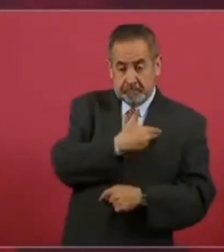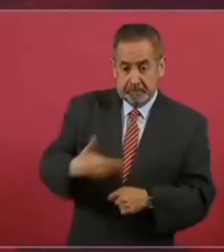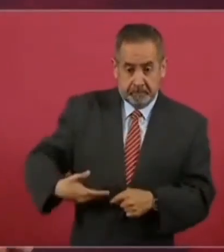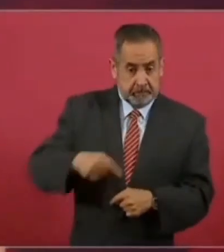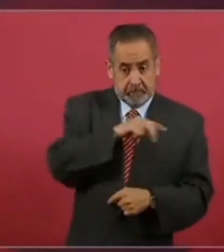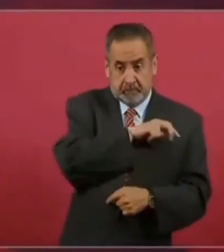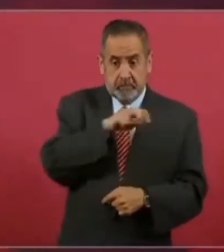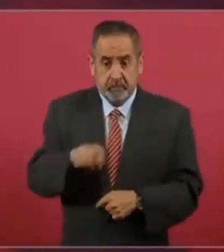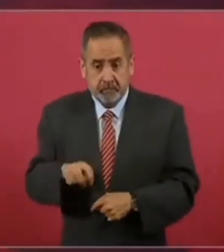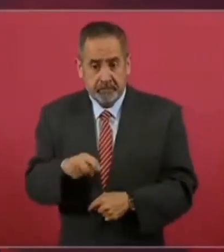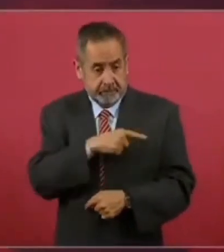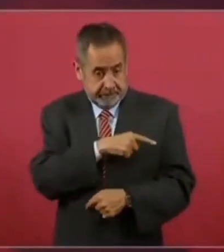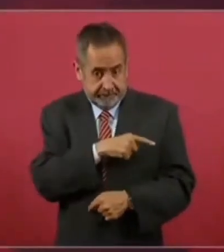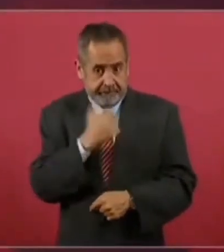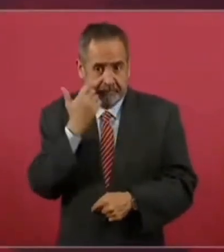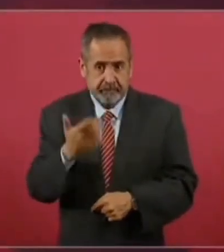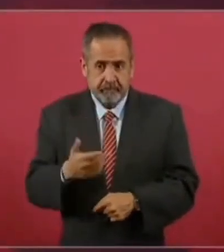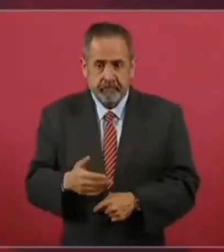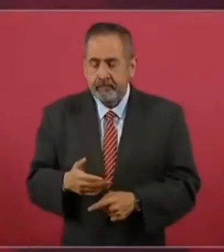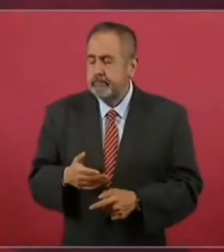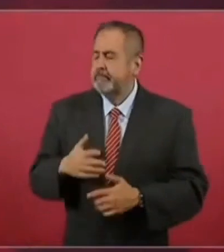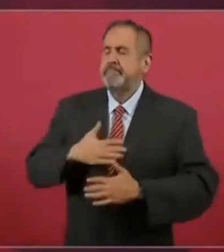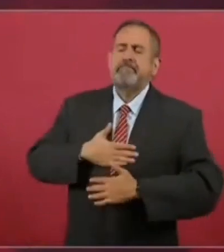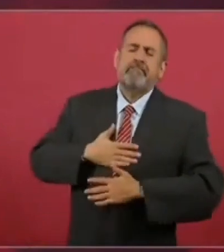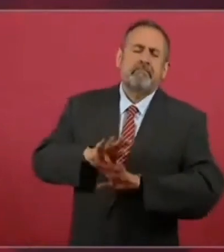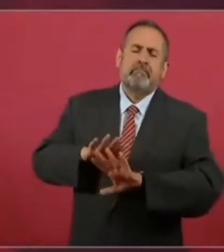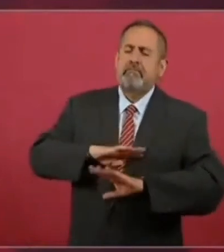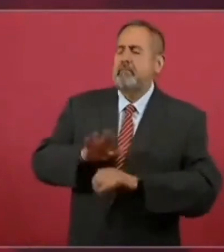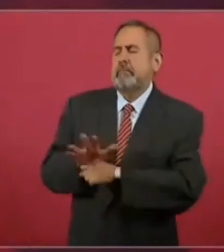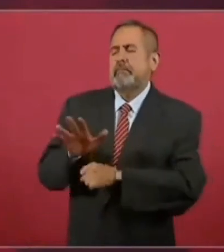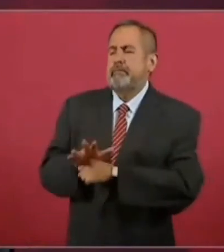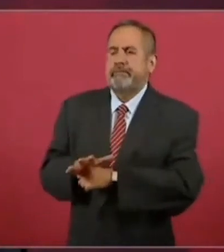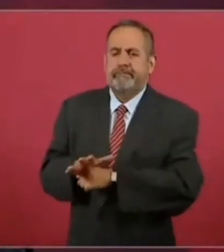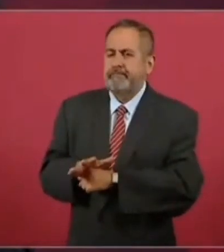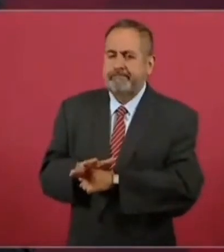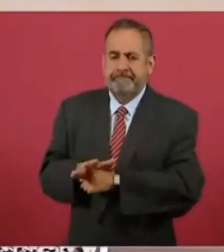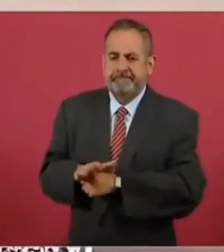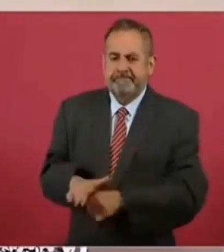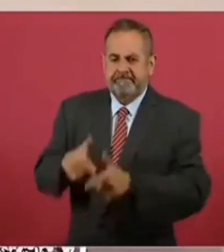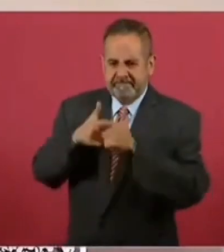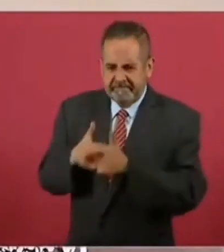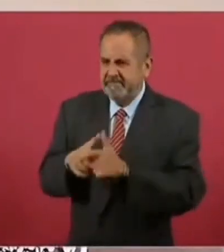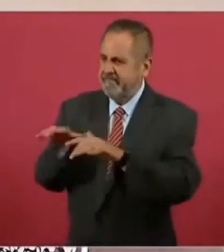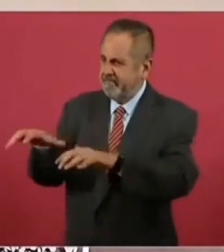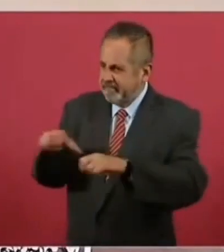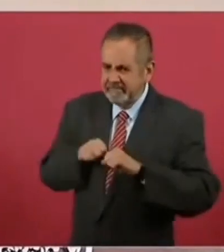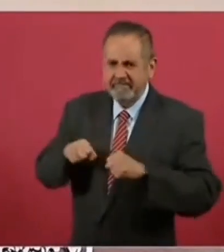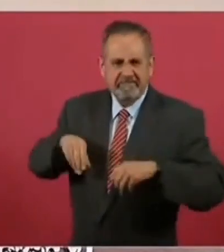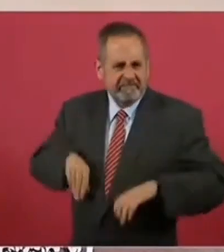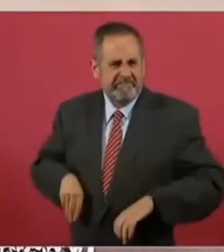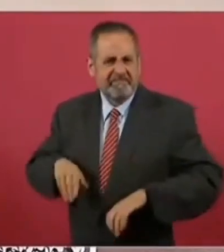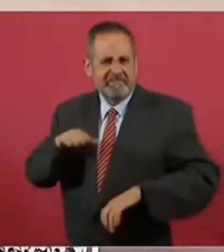pues es que no se llenaron, porque no tienen llenadera.